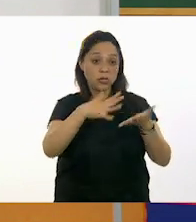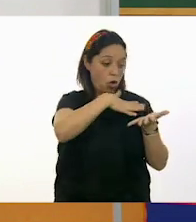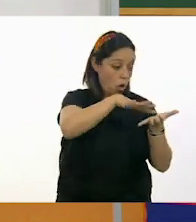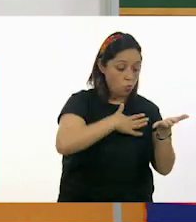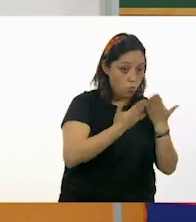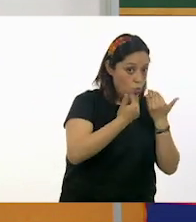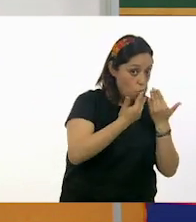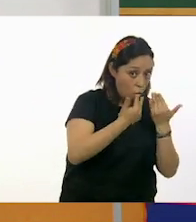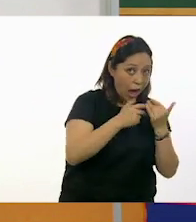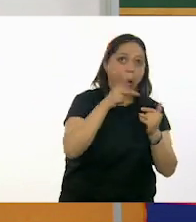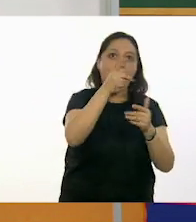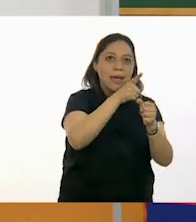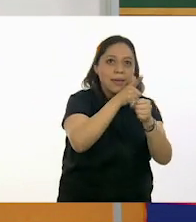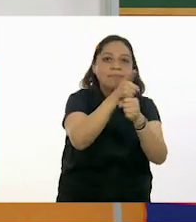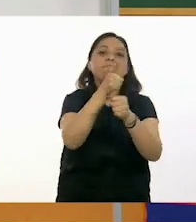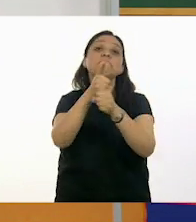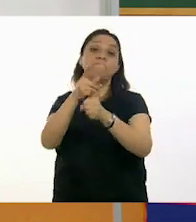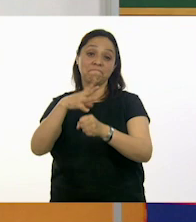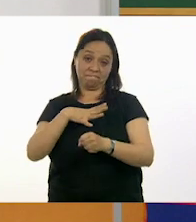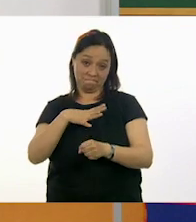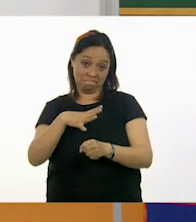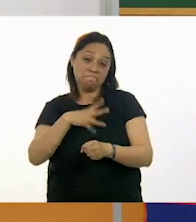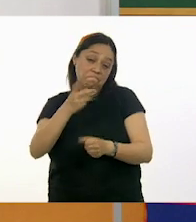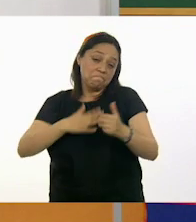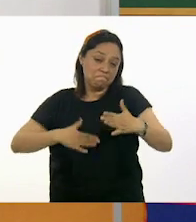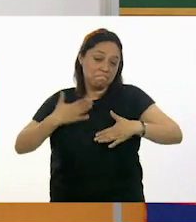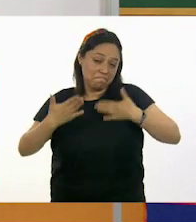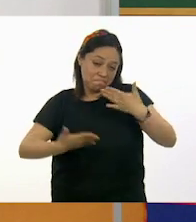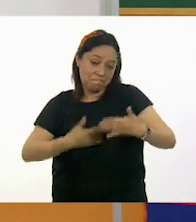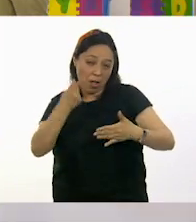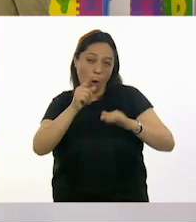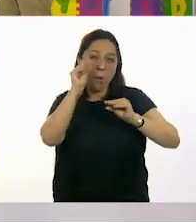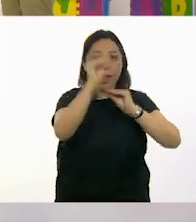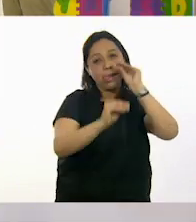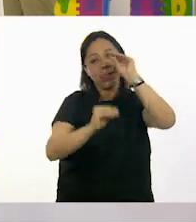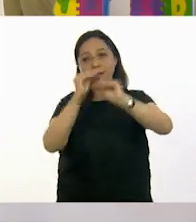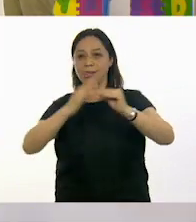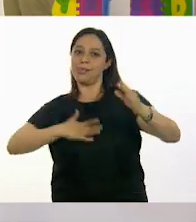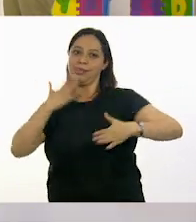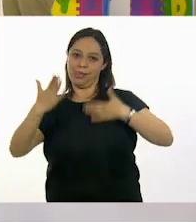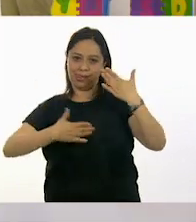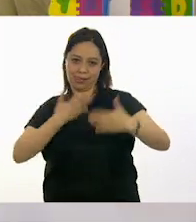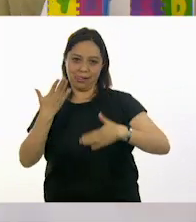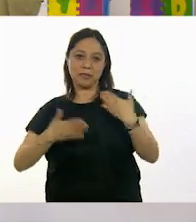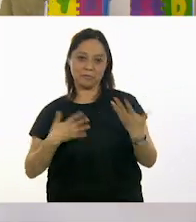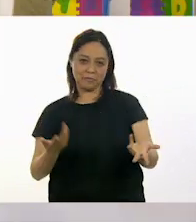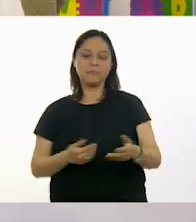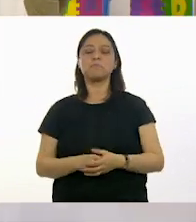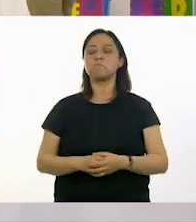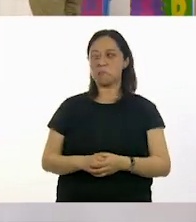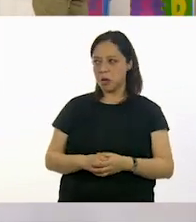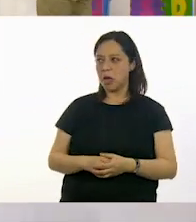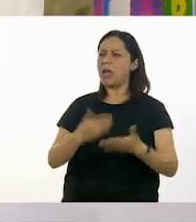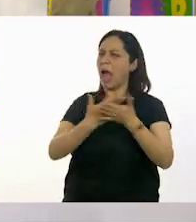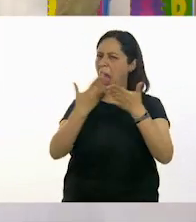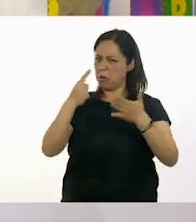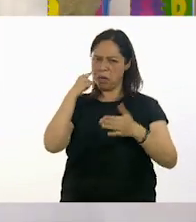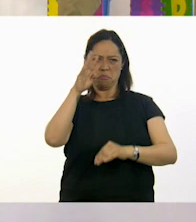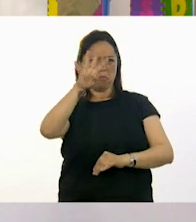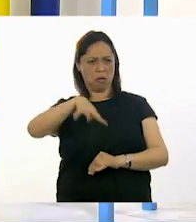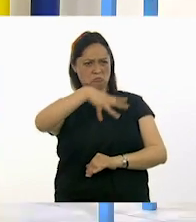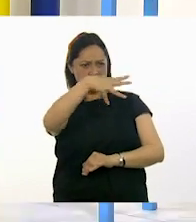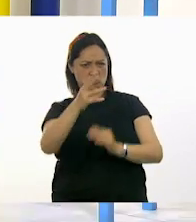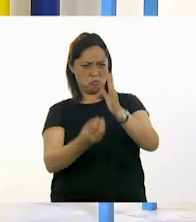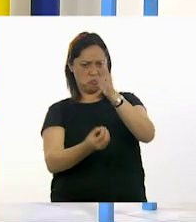Y es por eso que incluso también es divertido el estarlo llenando. Claro. Oiga, y veo que ahora tenemos una nueva tabla. Y entonces